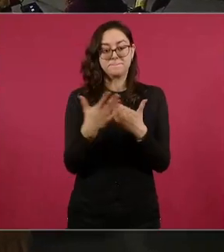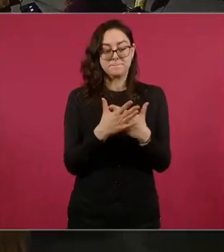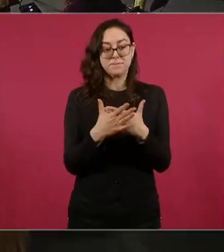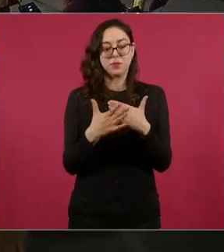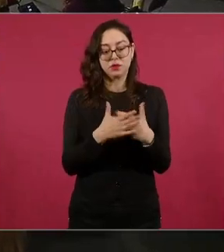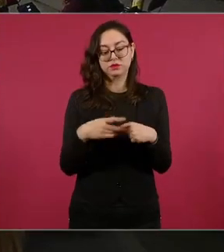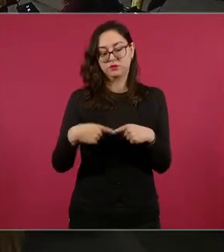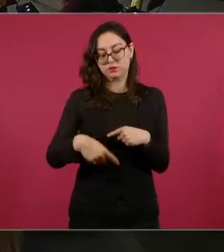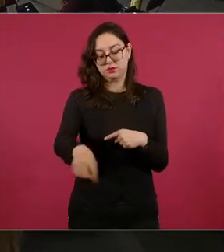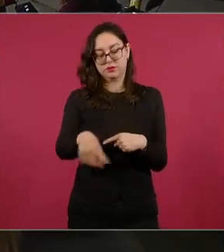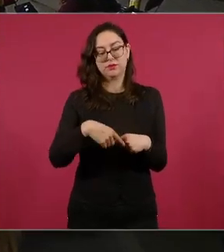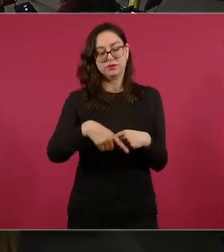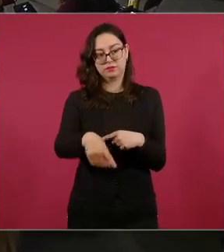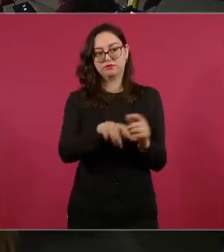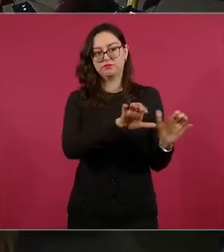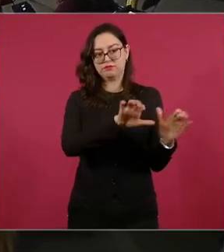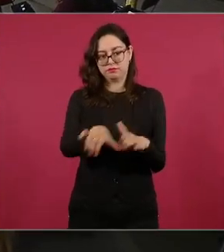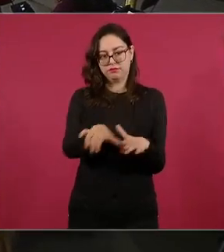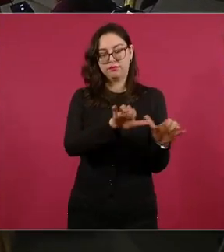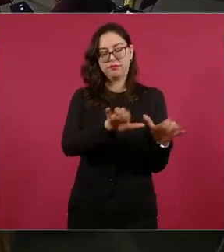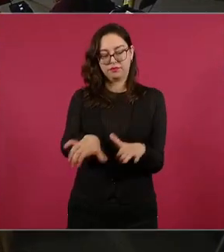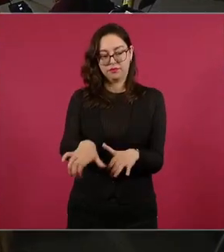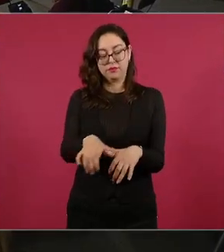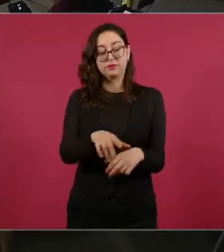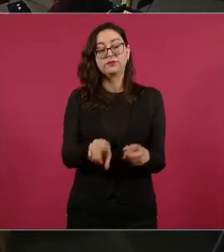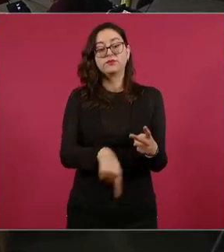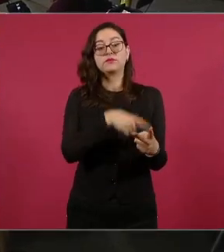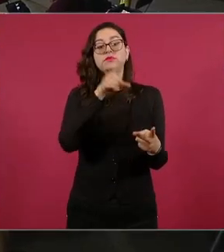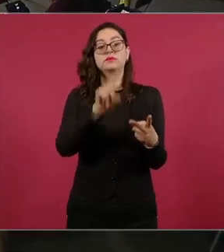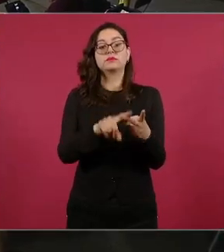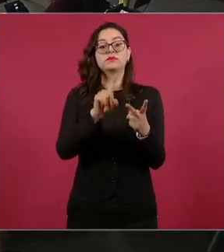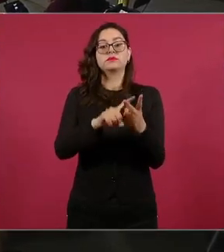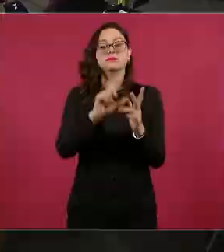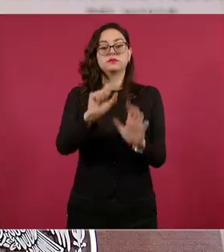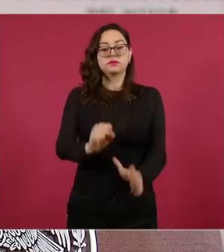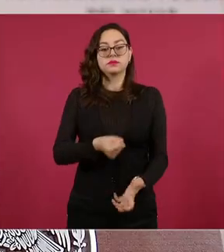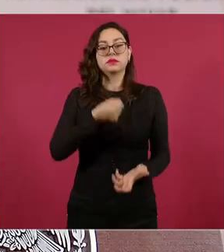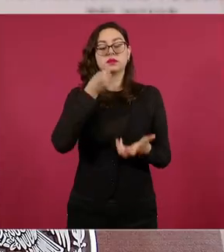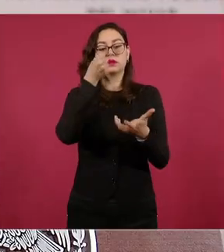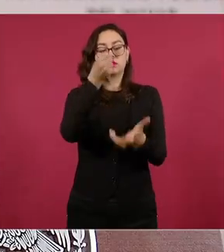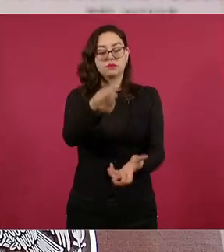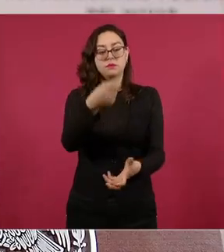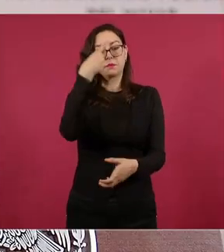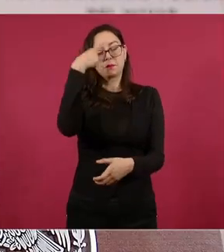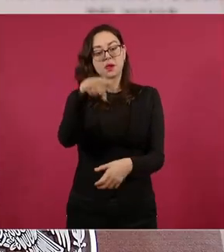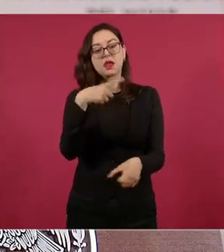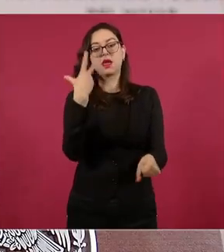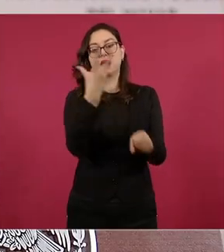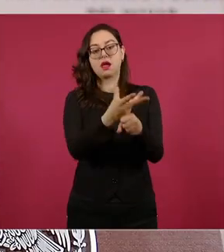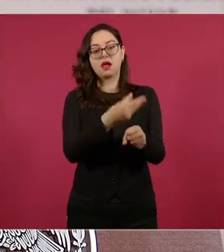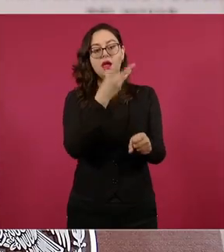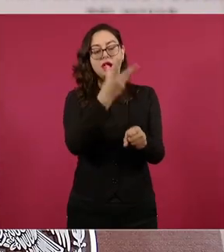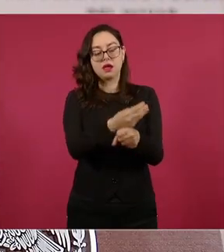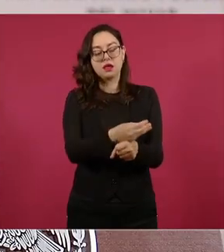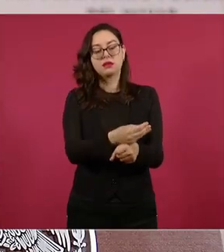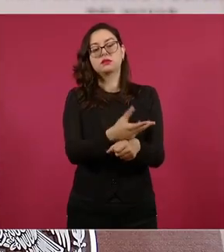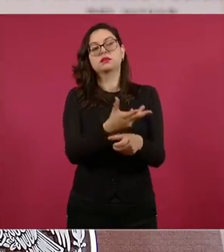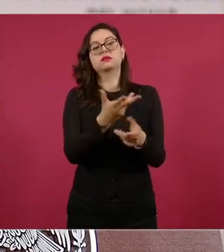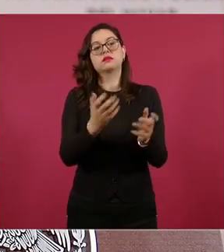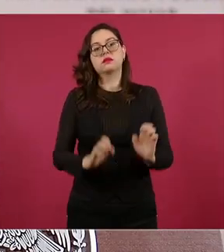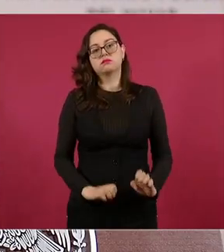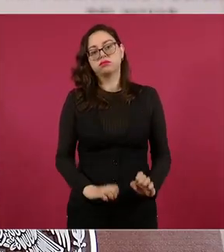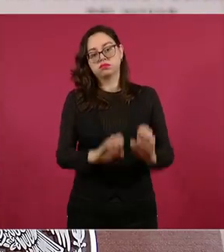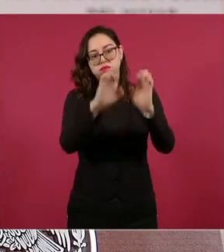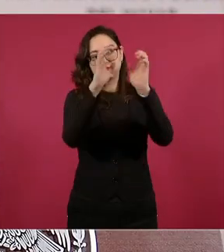este año. Y en segundo lugar, la inversión en infraestructura médica del IMSS-Bienestar, desde